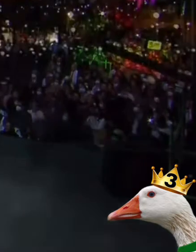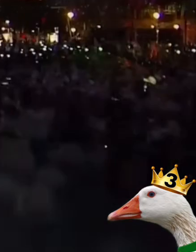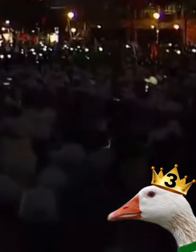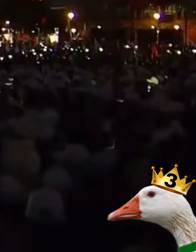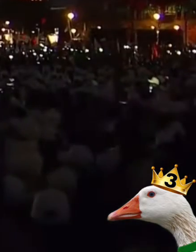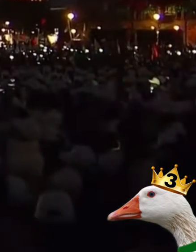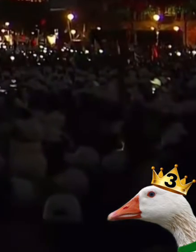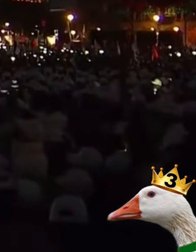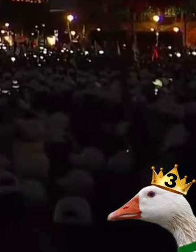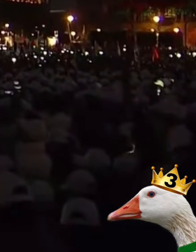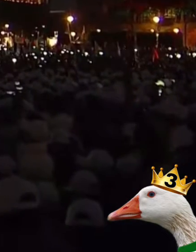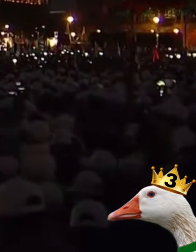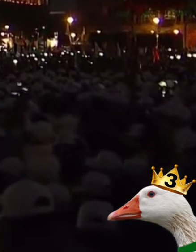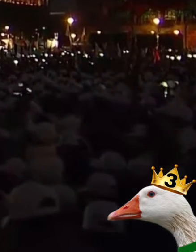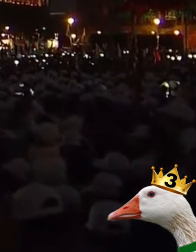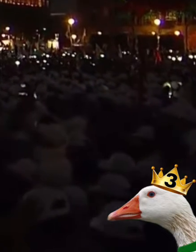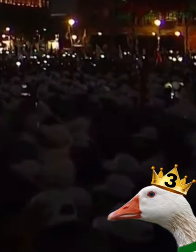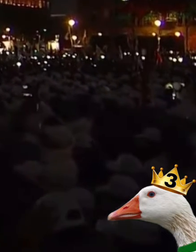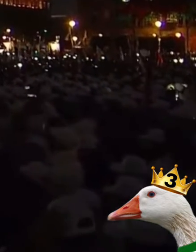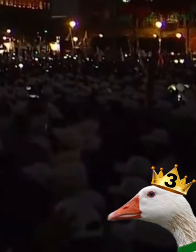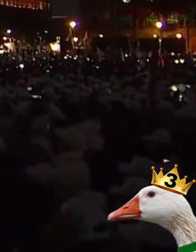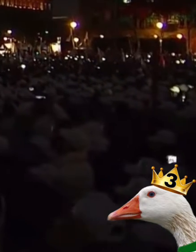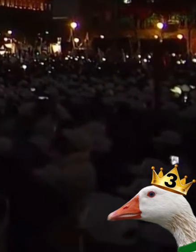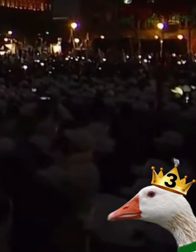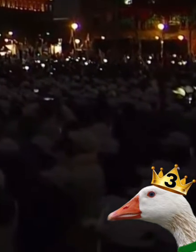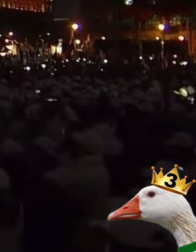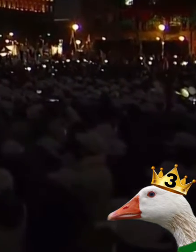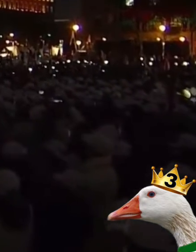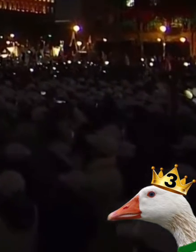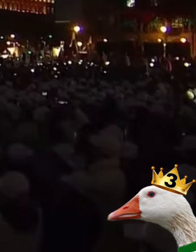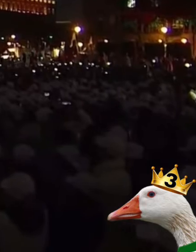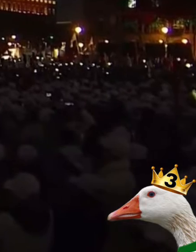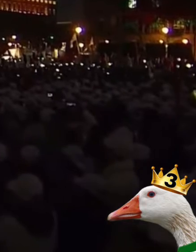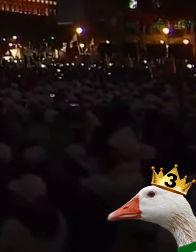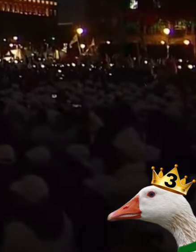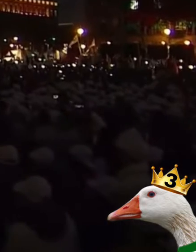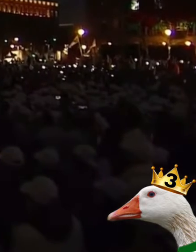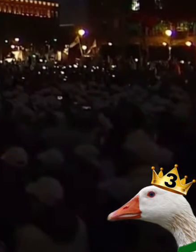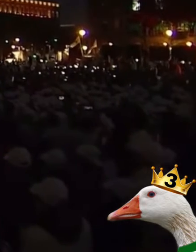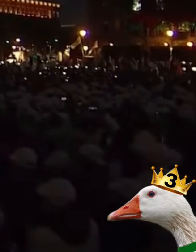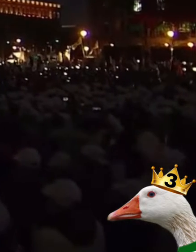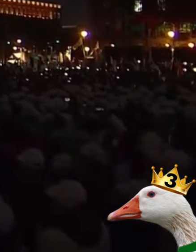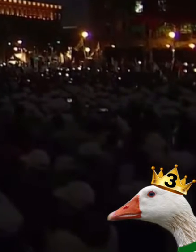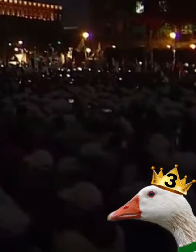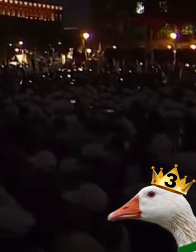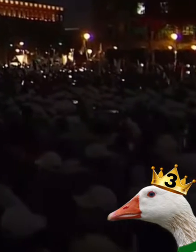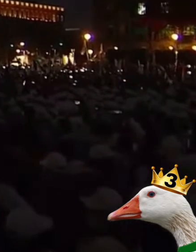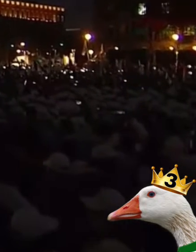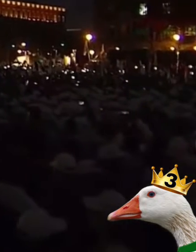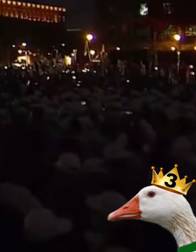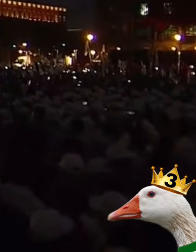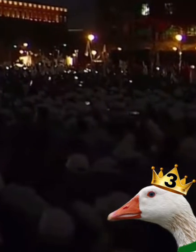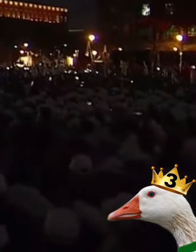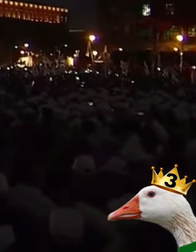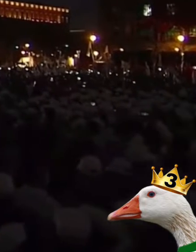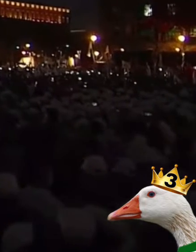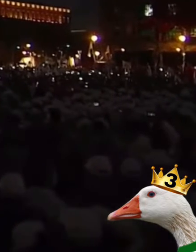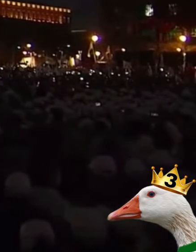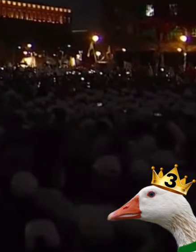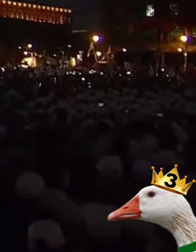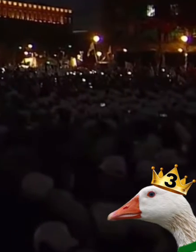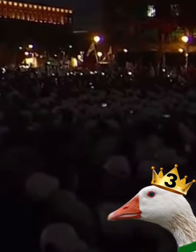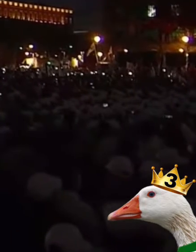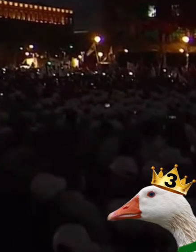Se agradece la asistencia del licenciado Andrés Manuel López Obrador, presidente de México, de la doctora